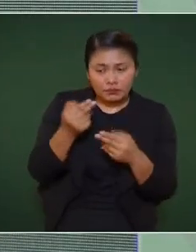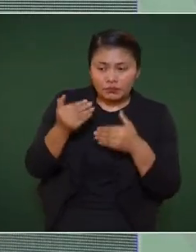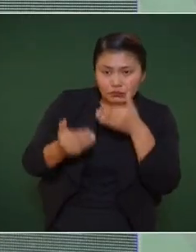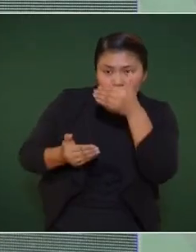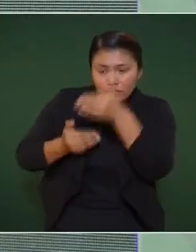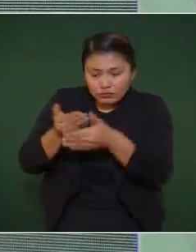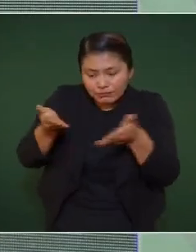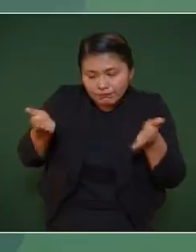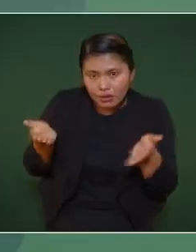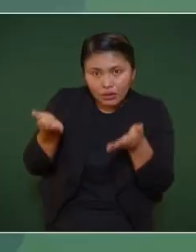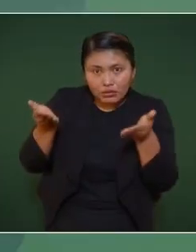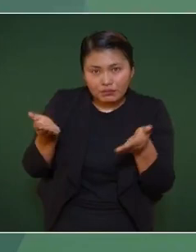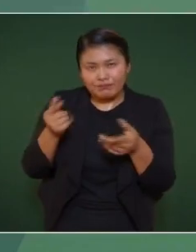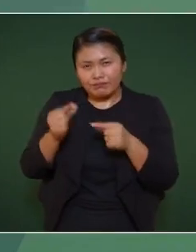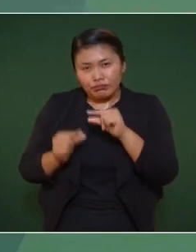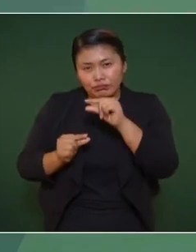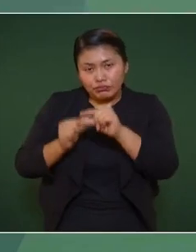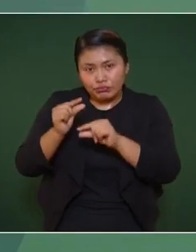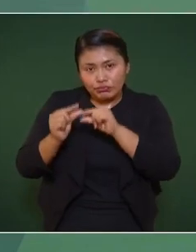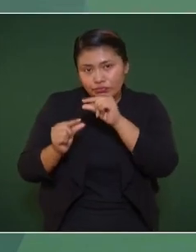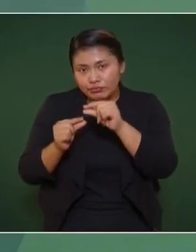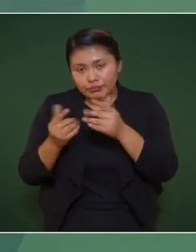este